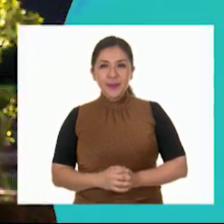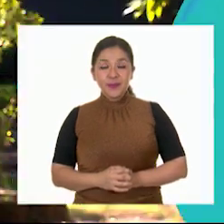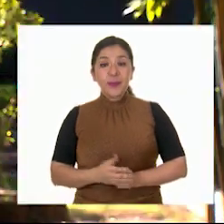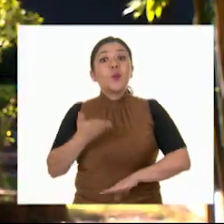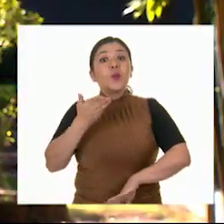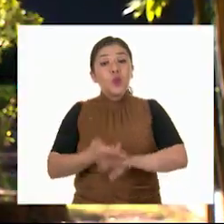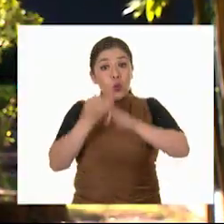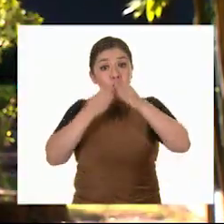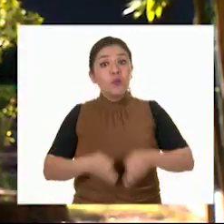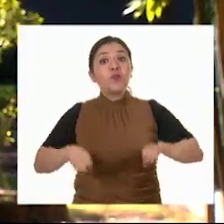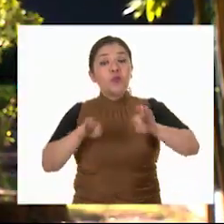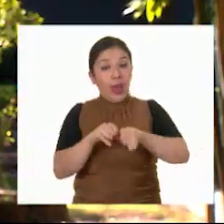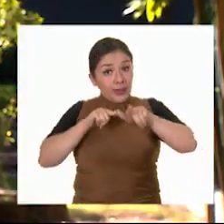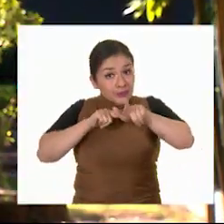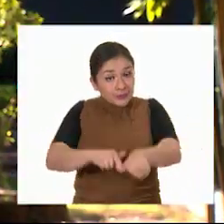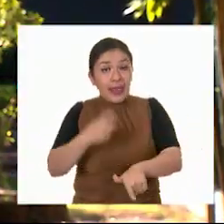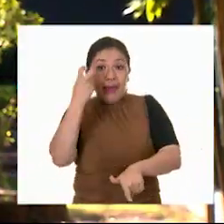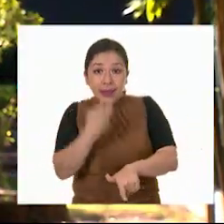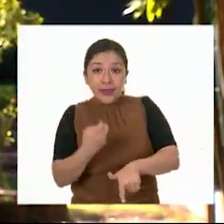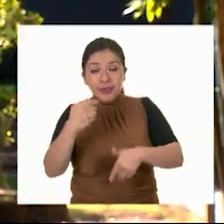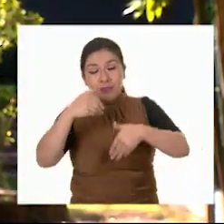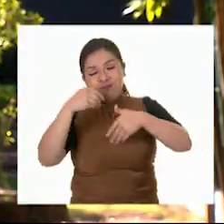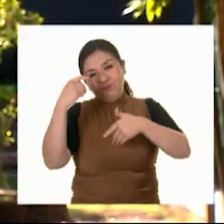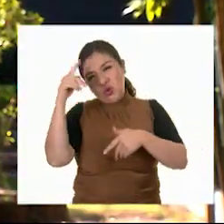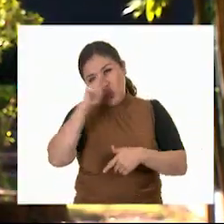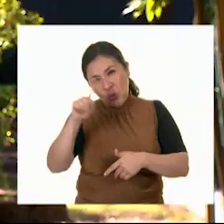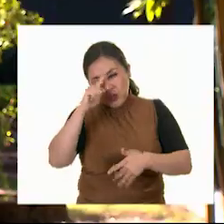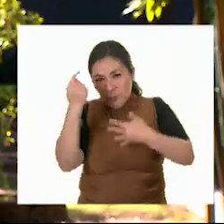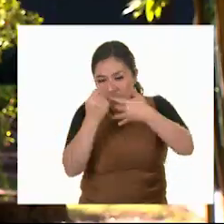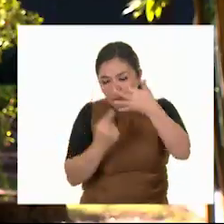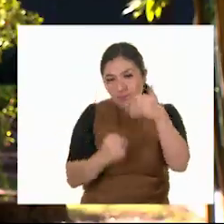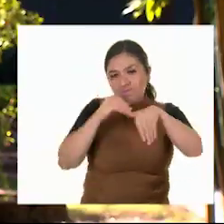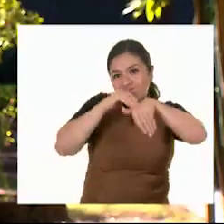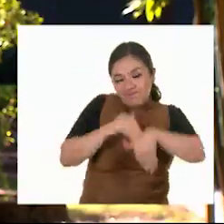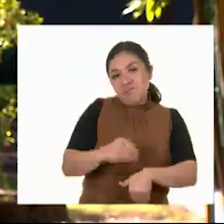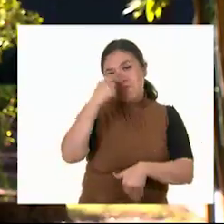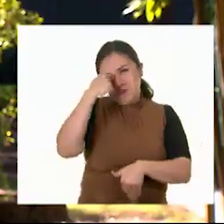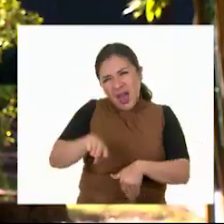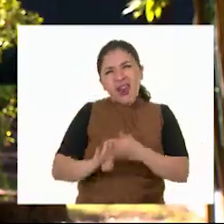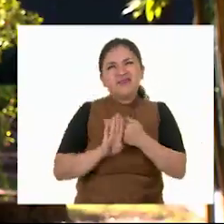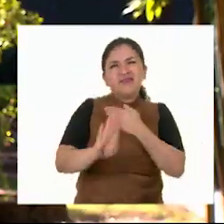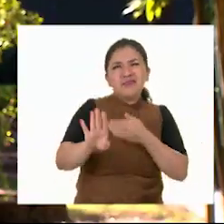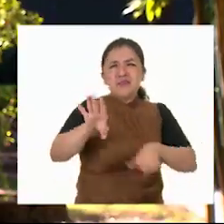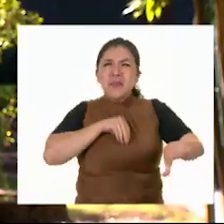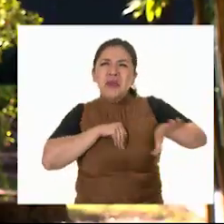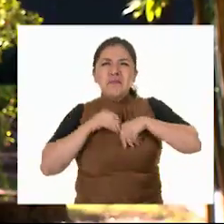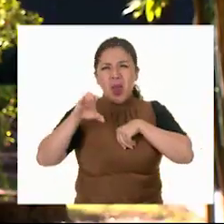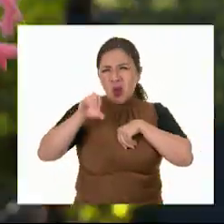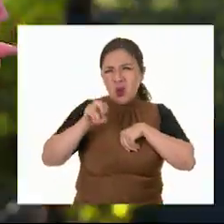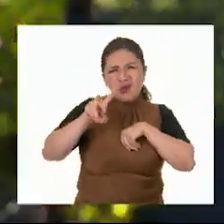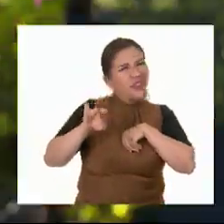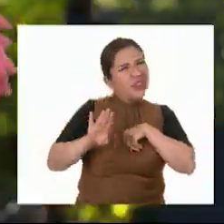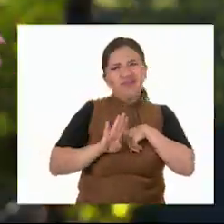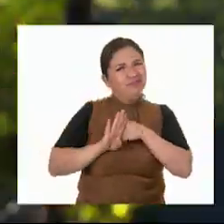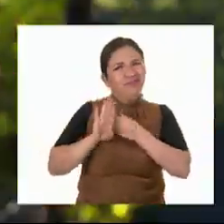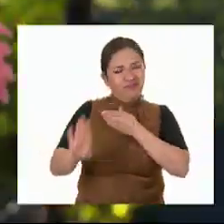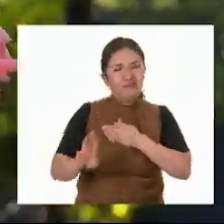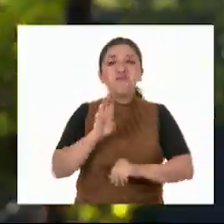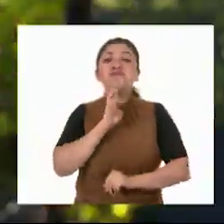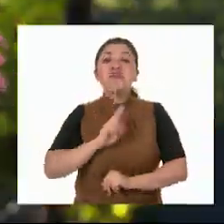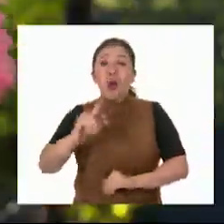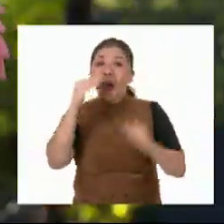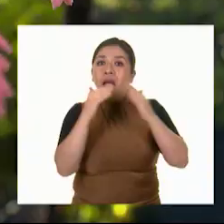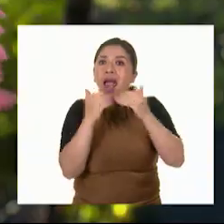Es muy importante continuar con las recomendaciones para evitar contagios de COVID. Trata de